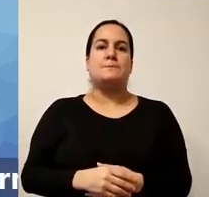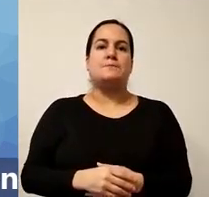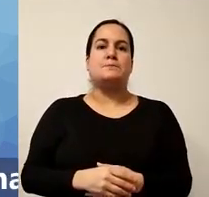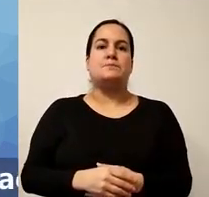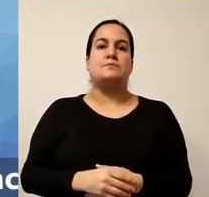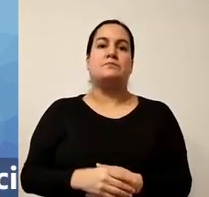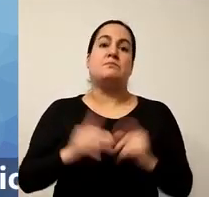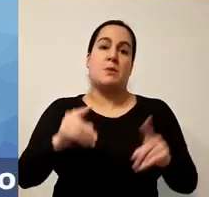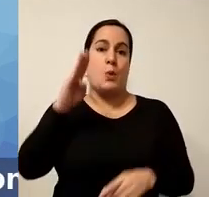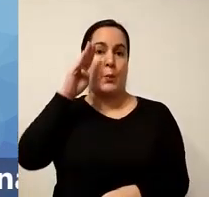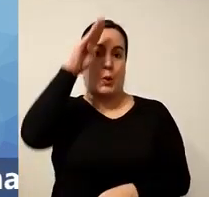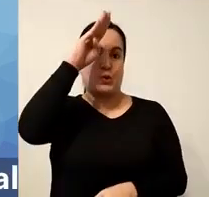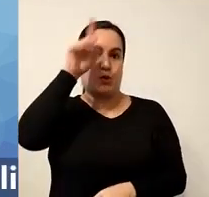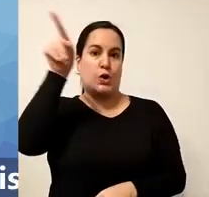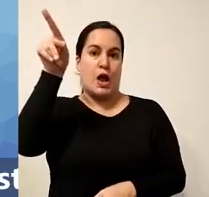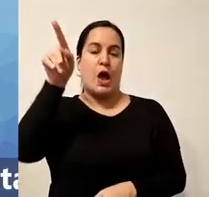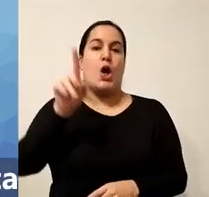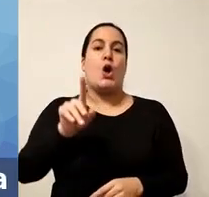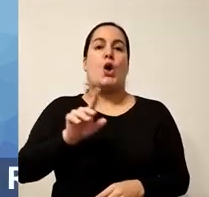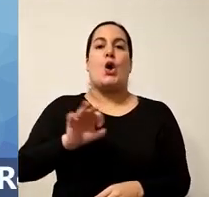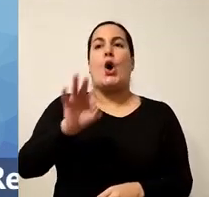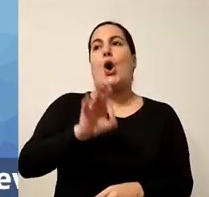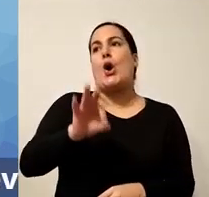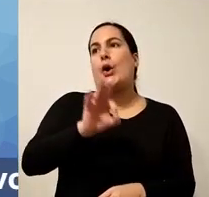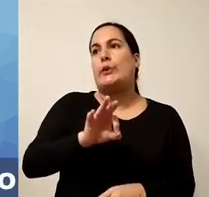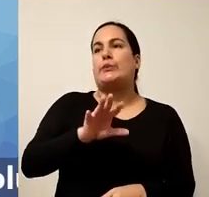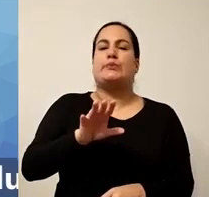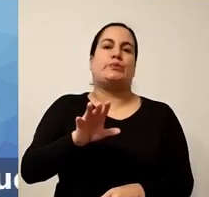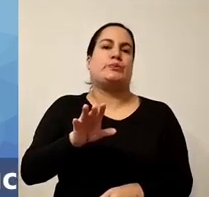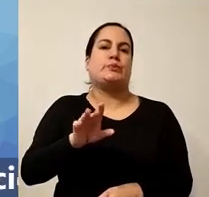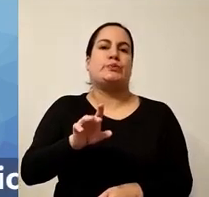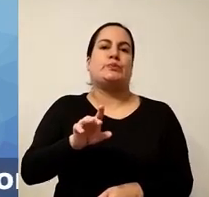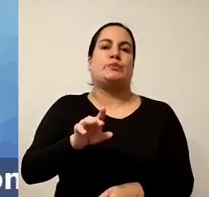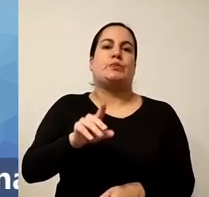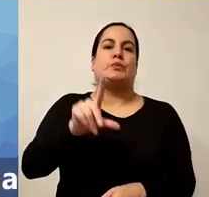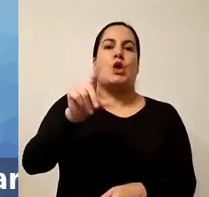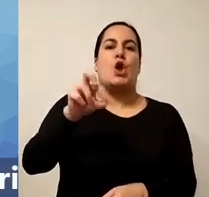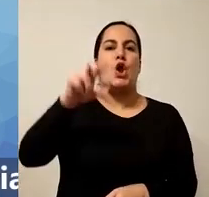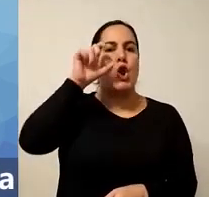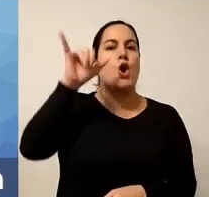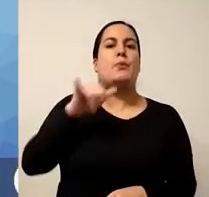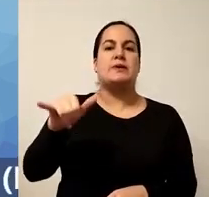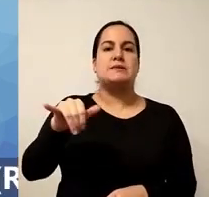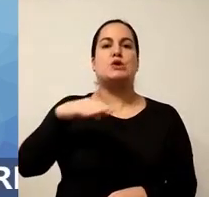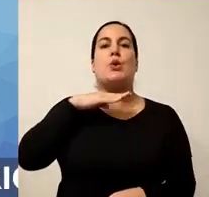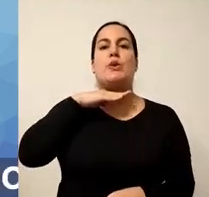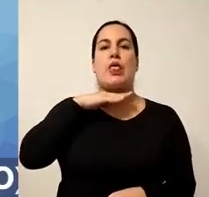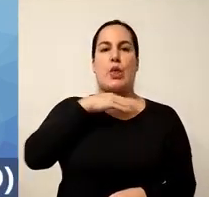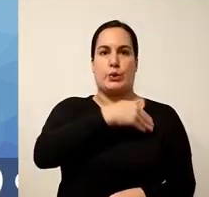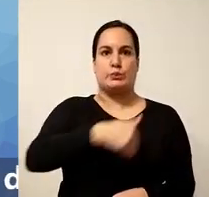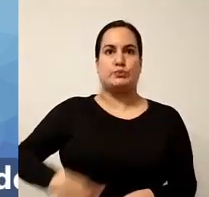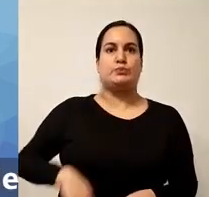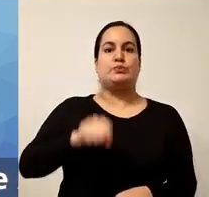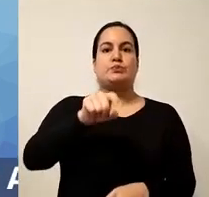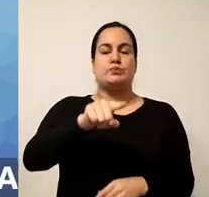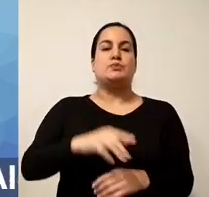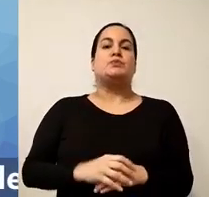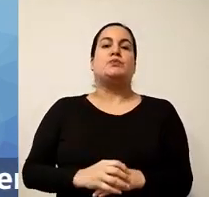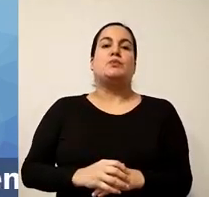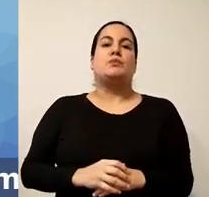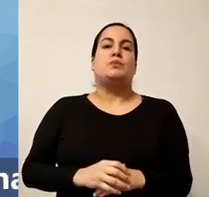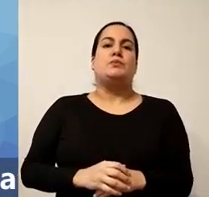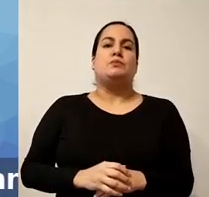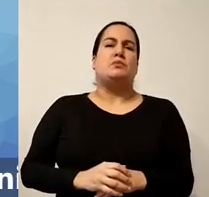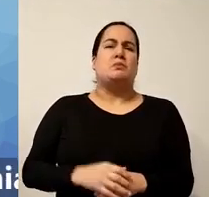de esta crisis sociosanitaria con el apoyo de todas las direcciones políticas patronales siguen negociando